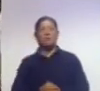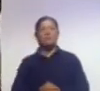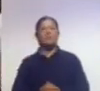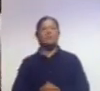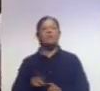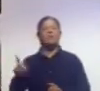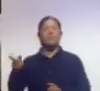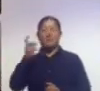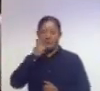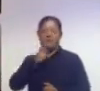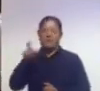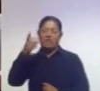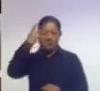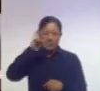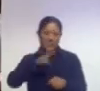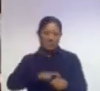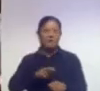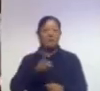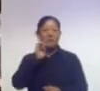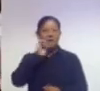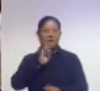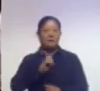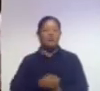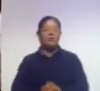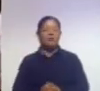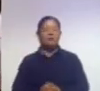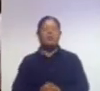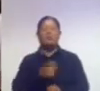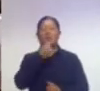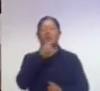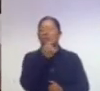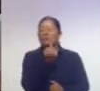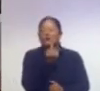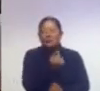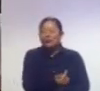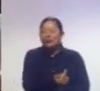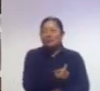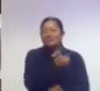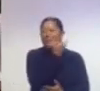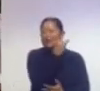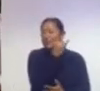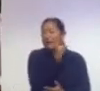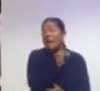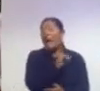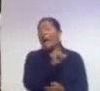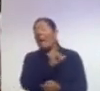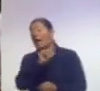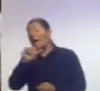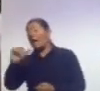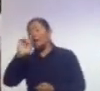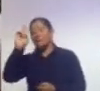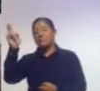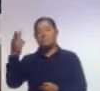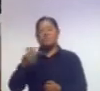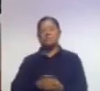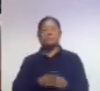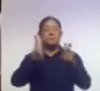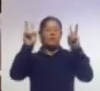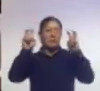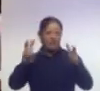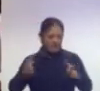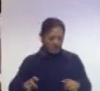la directora, bien, pues son niños desde preescolar hasta universitarios con proyectos de innovación, divulgación y